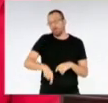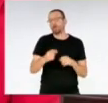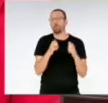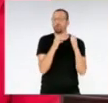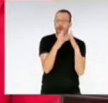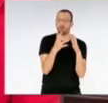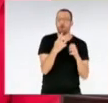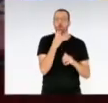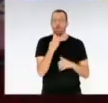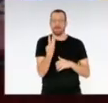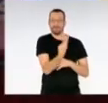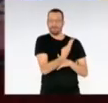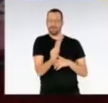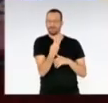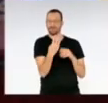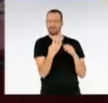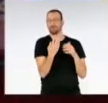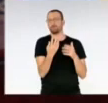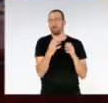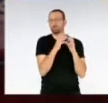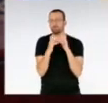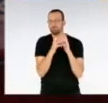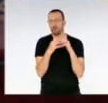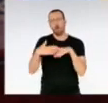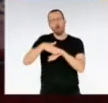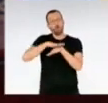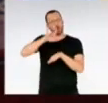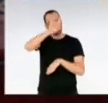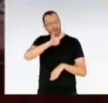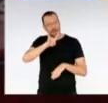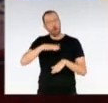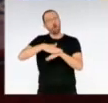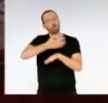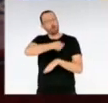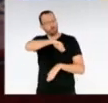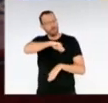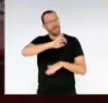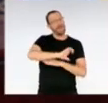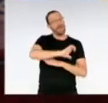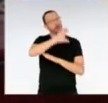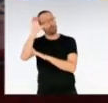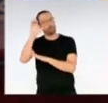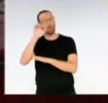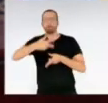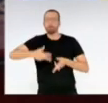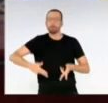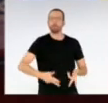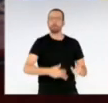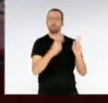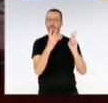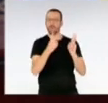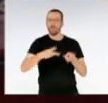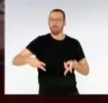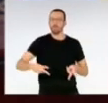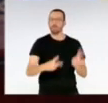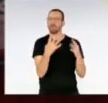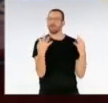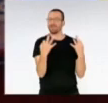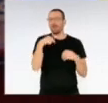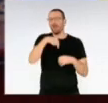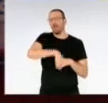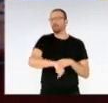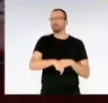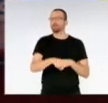La Gomera para que el Gobierno de Canarias, el gobierno del Estado y Europa permitan o contribuyan a que desde